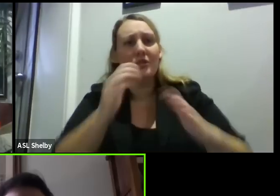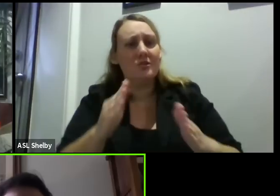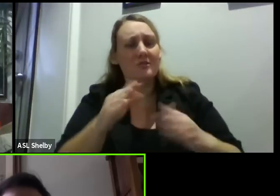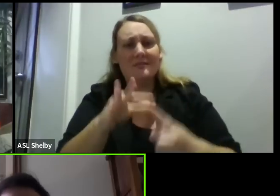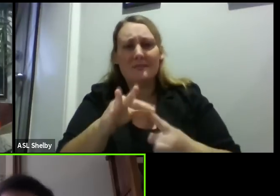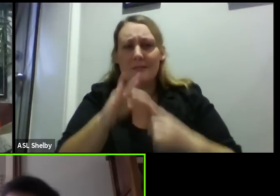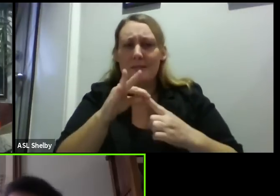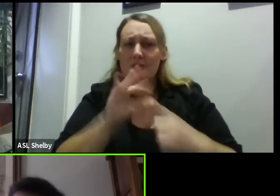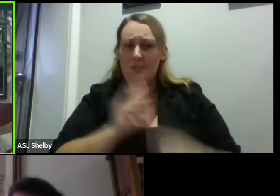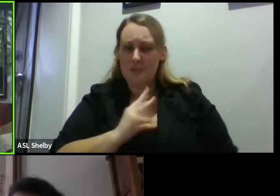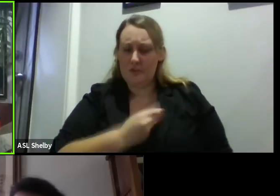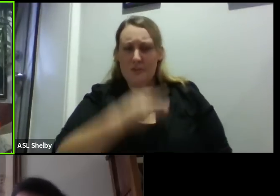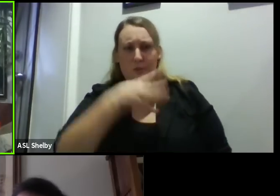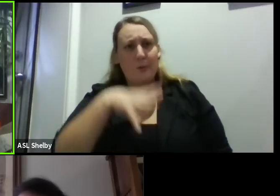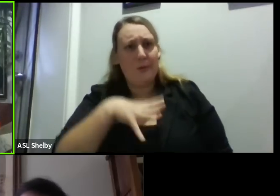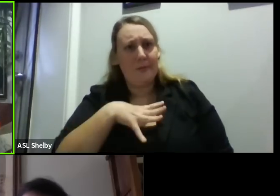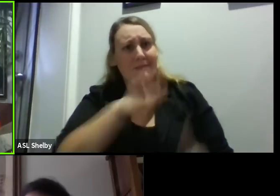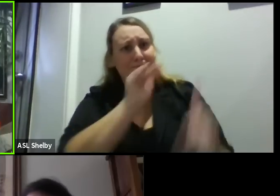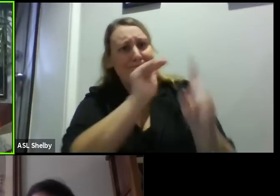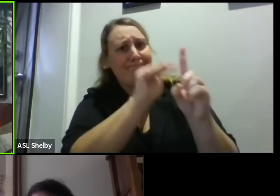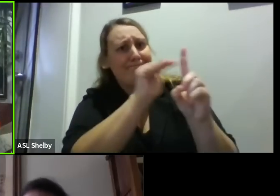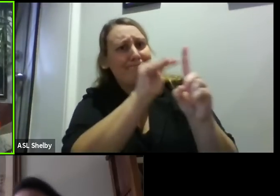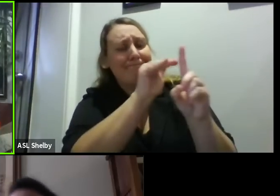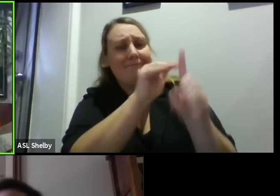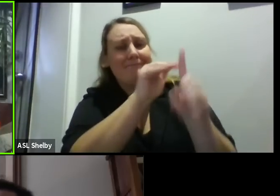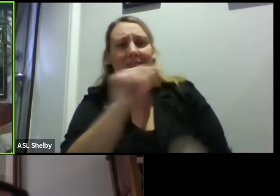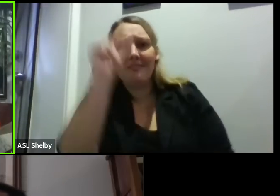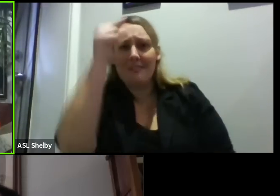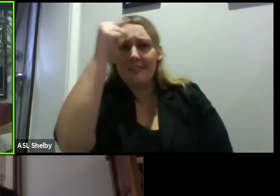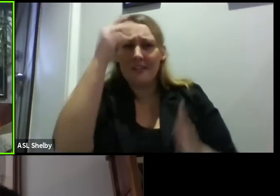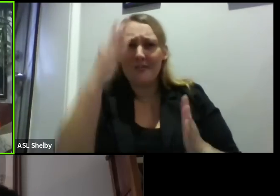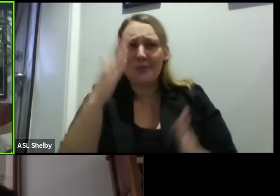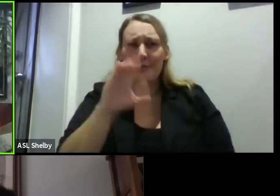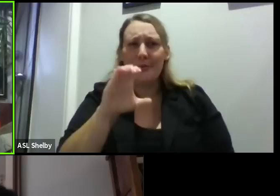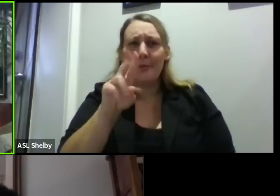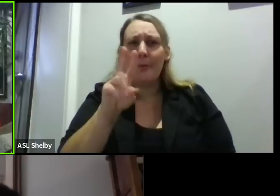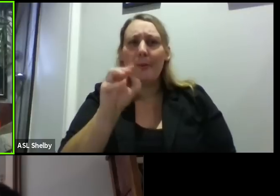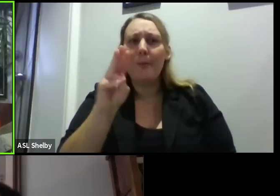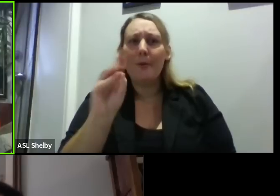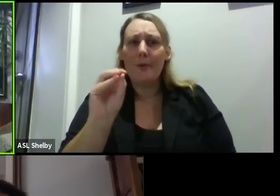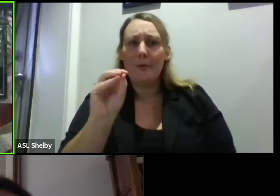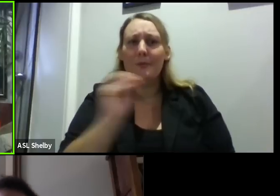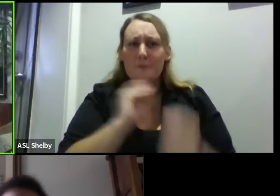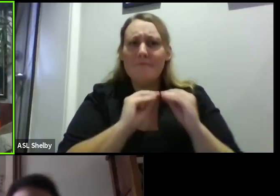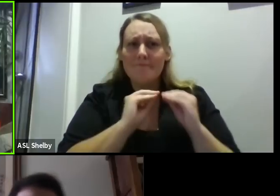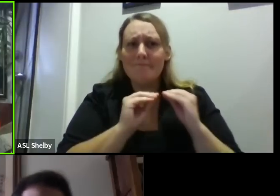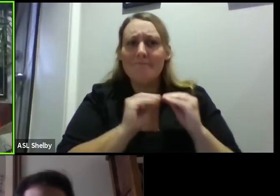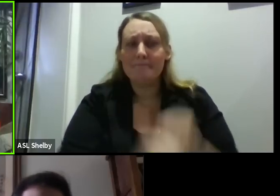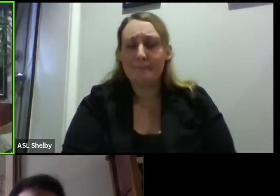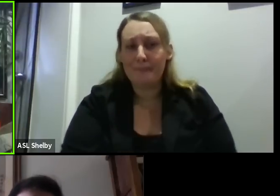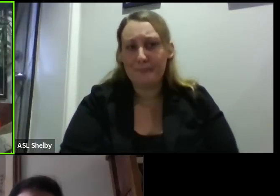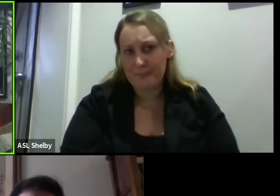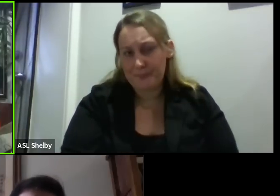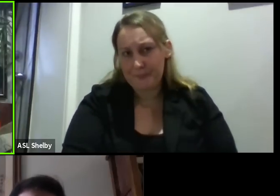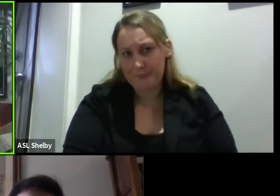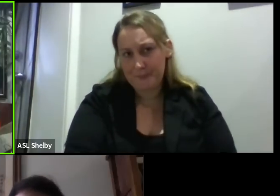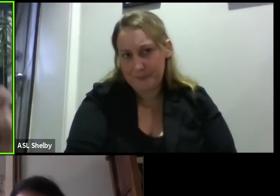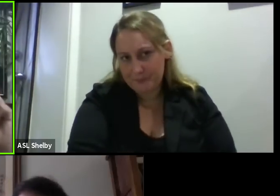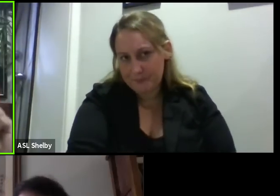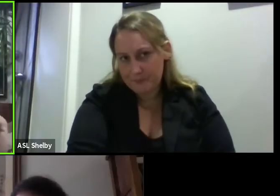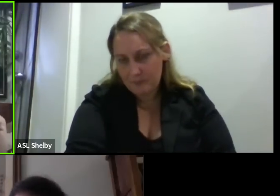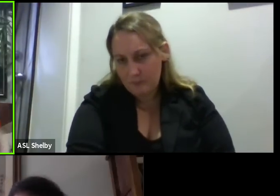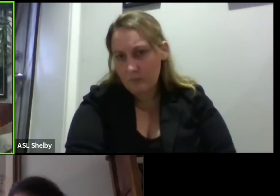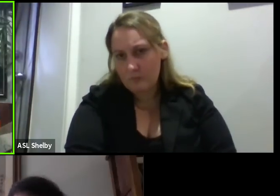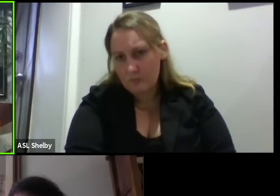myself. También que libera a todas las personas que están en los centros de detenciones y en prisiones, ya que se pide